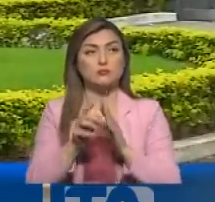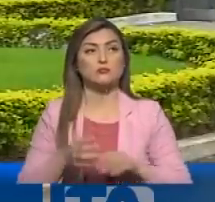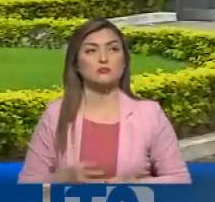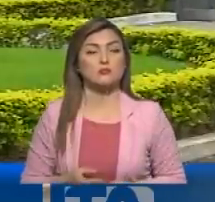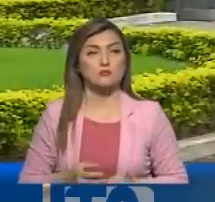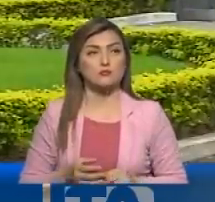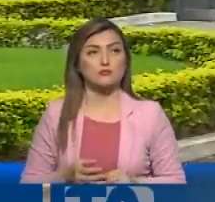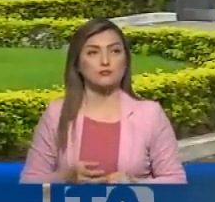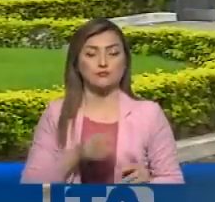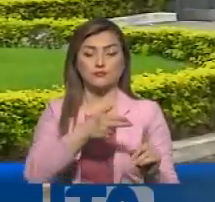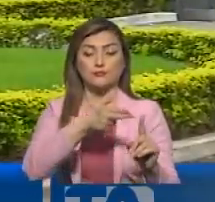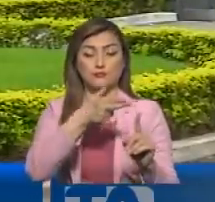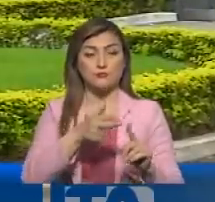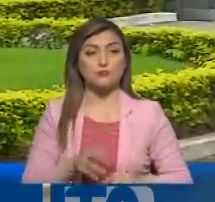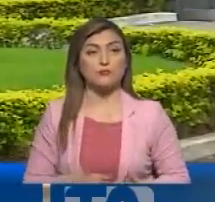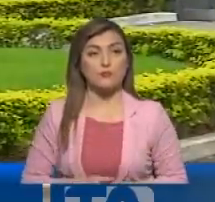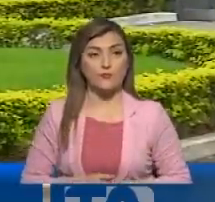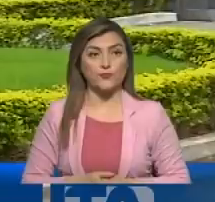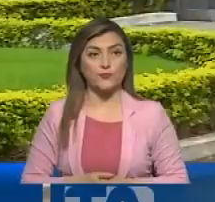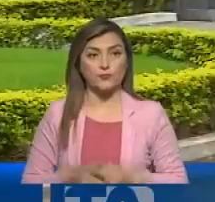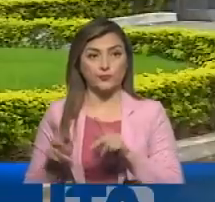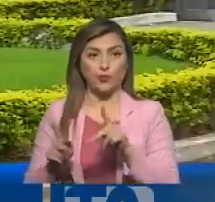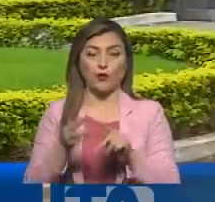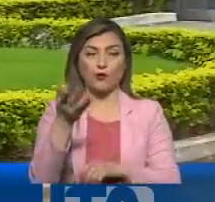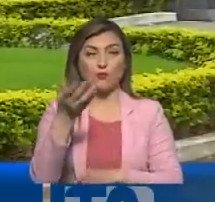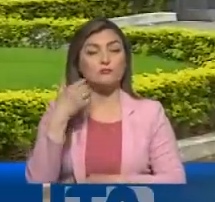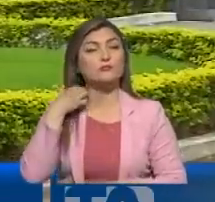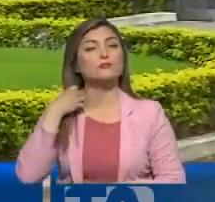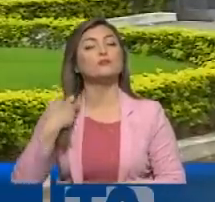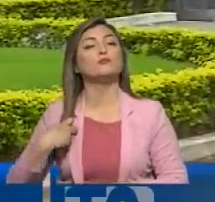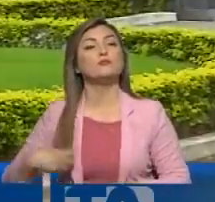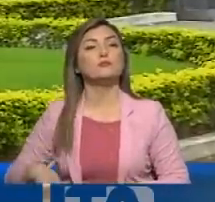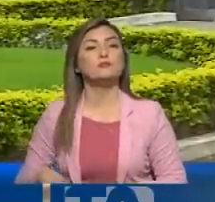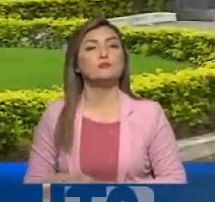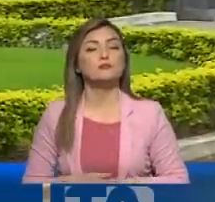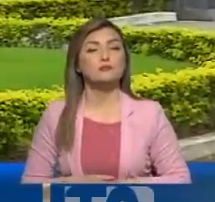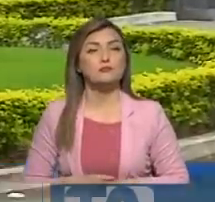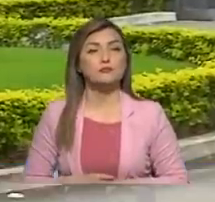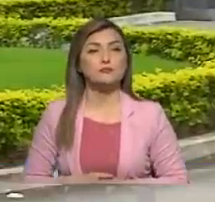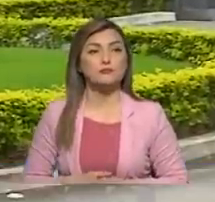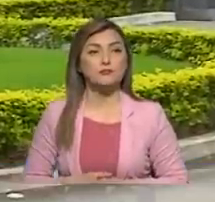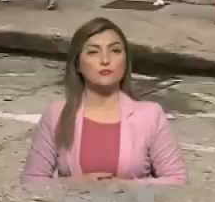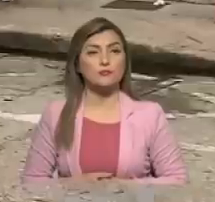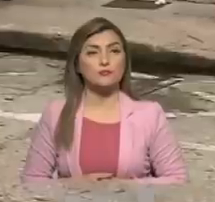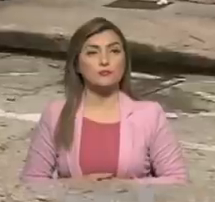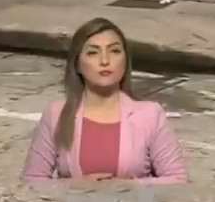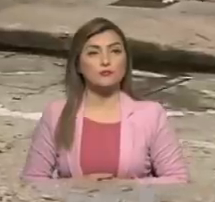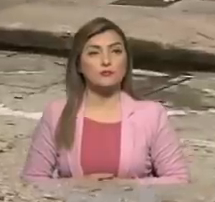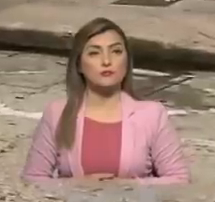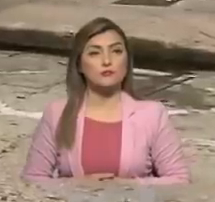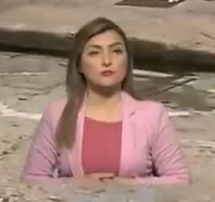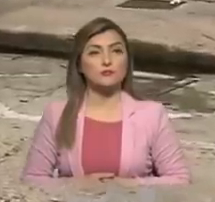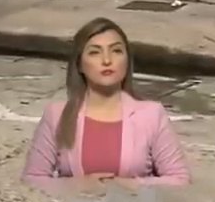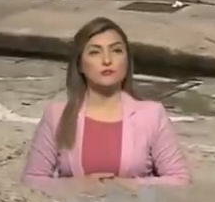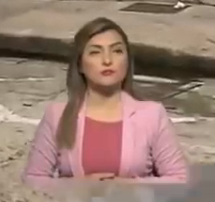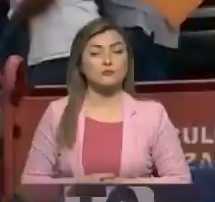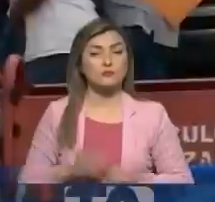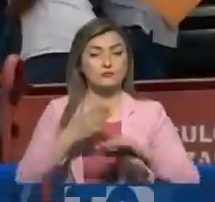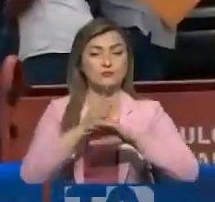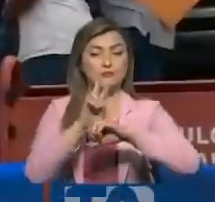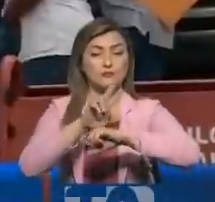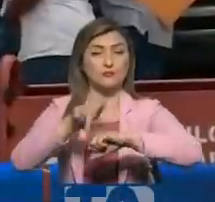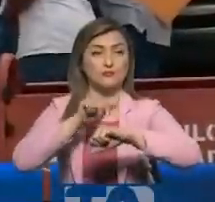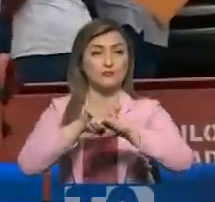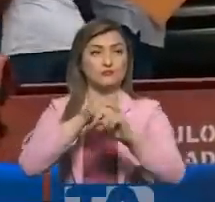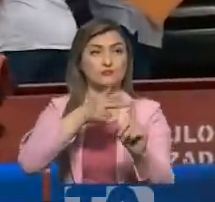denuncia por asesinato. Les hemos preparado un reportaje al respecto. Adelante. Más de 24 horas después de